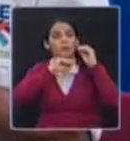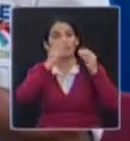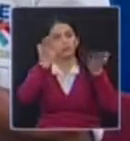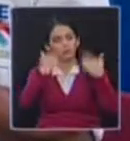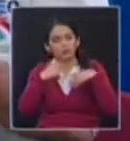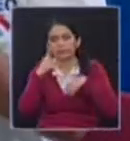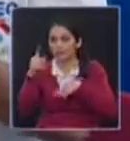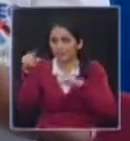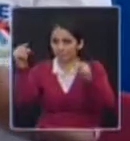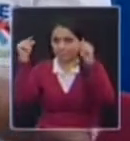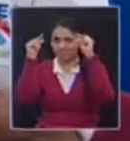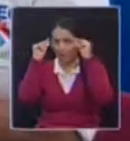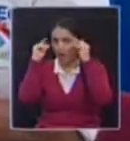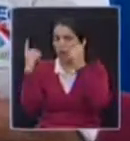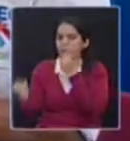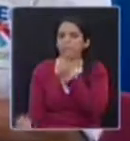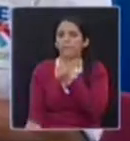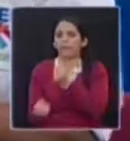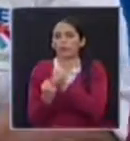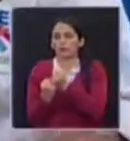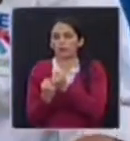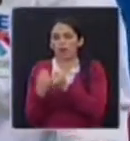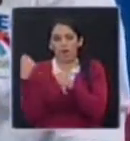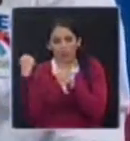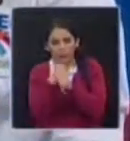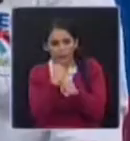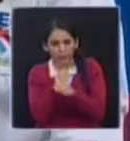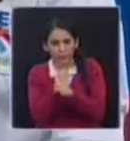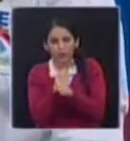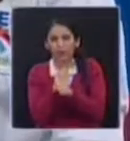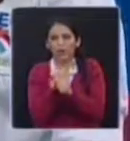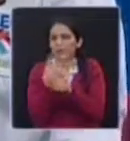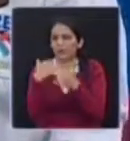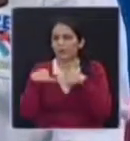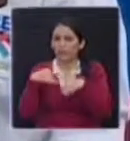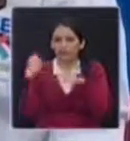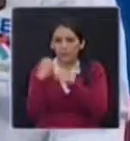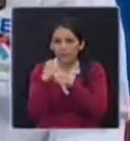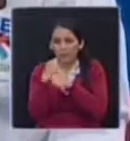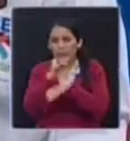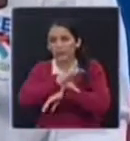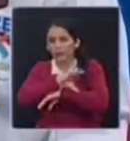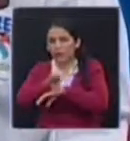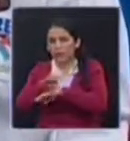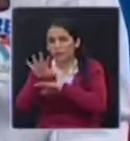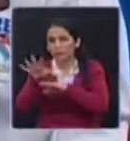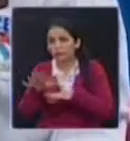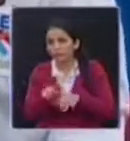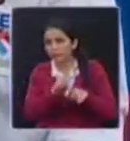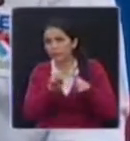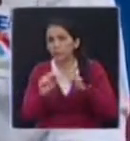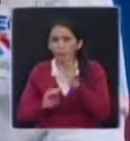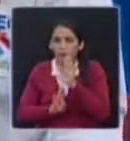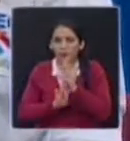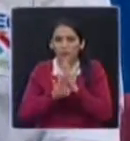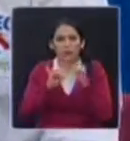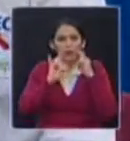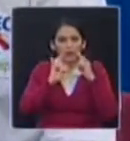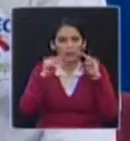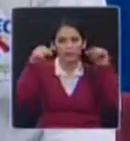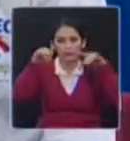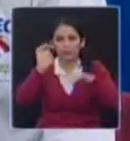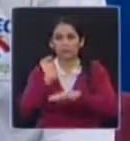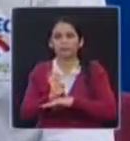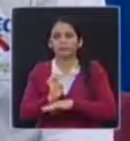candidatura del empleo, la candidatura de la producción, la candidatura de la esperanza, de la prosperidad y de la riqueza para el